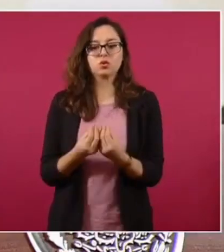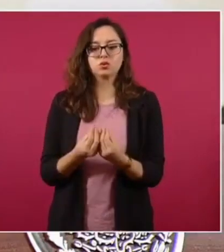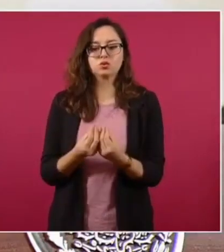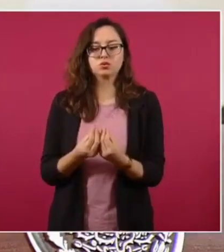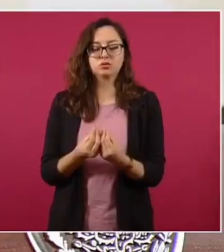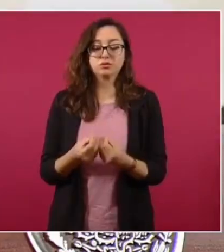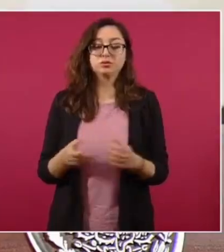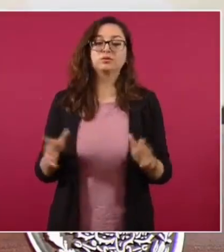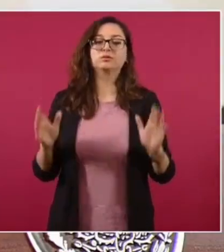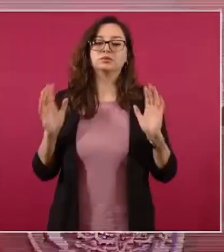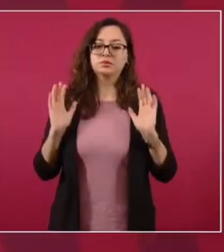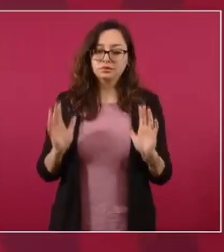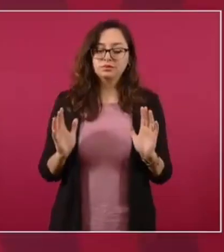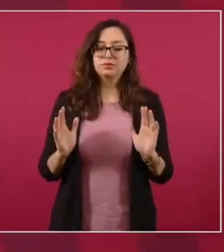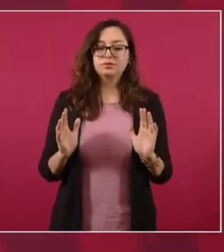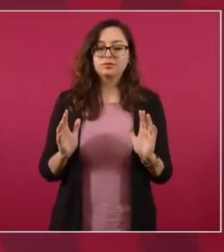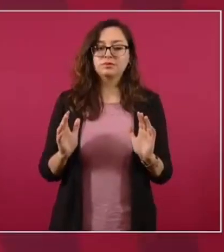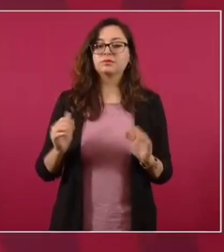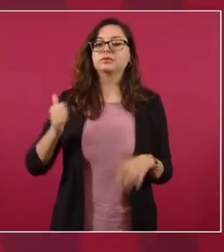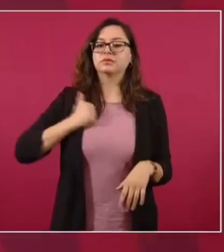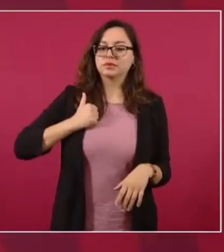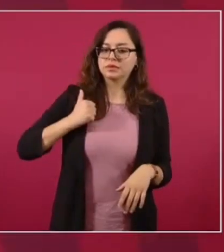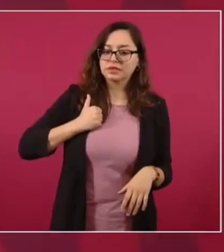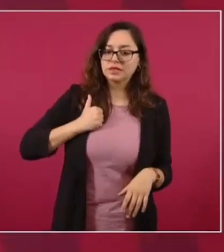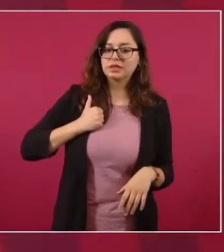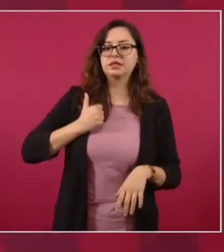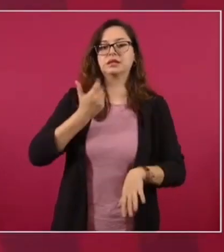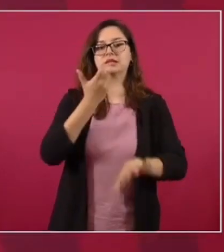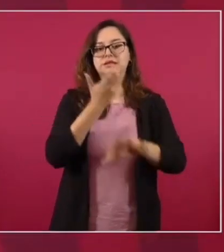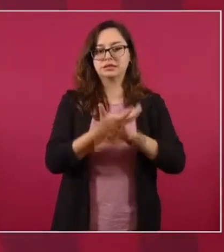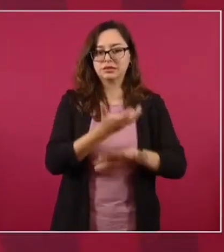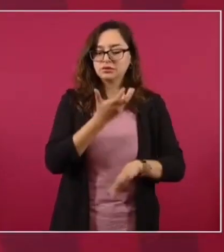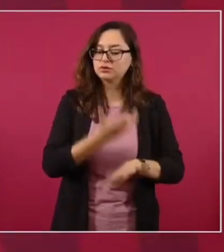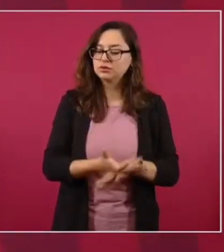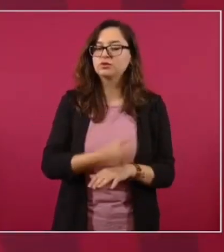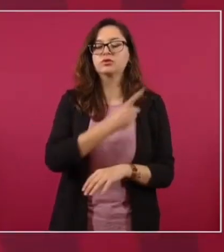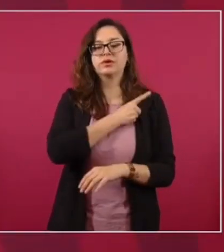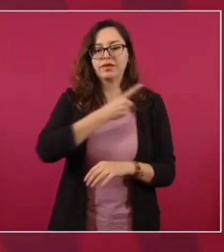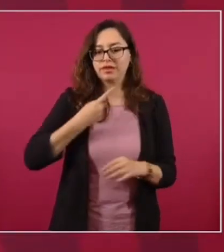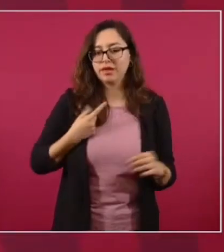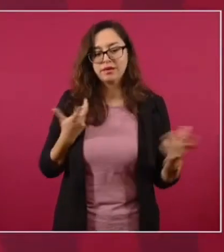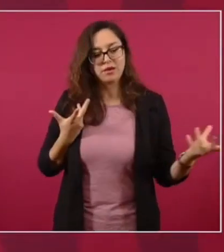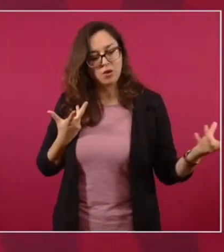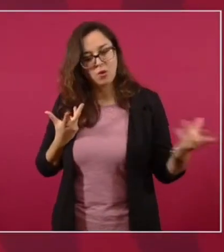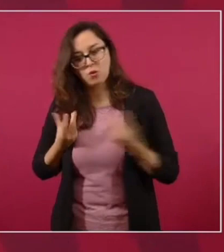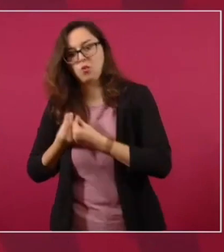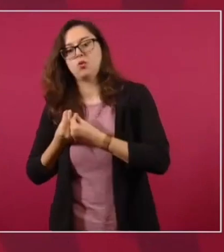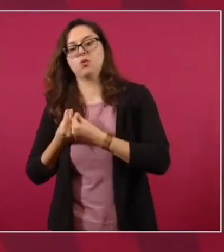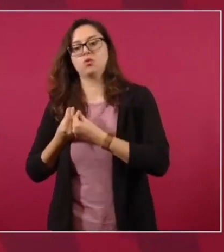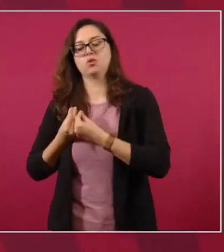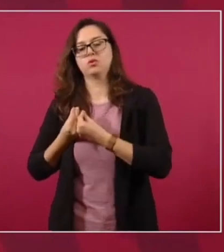Y repito, incluyendo Canadá, incluyendo Estados Unidos,